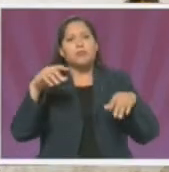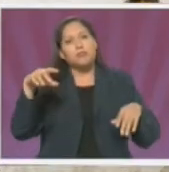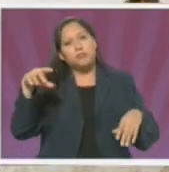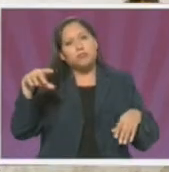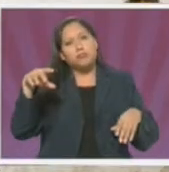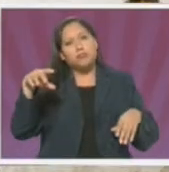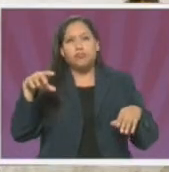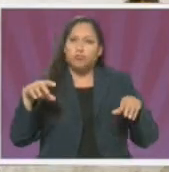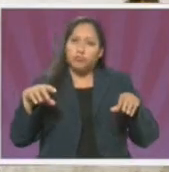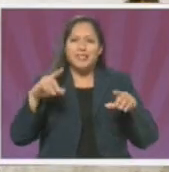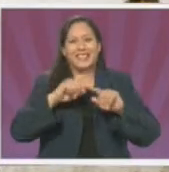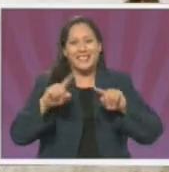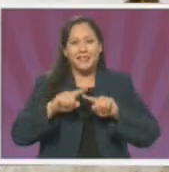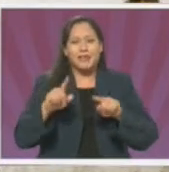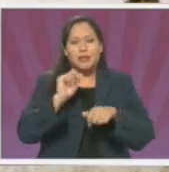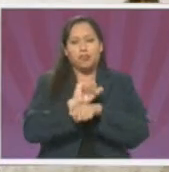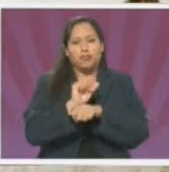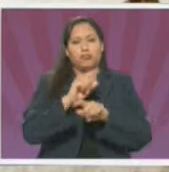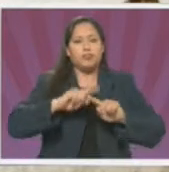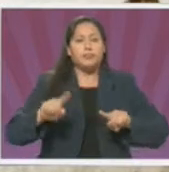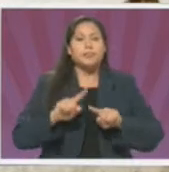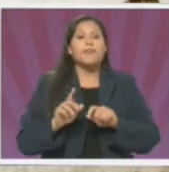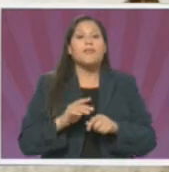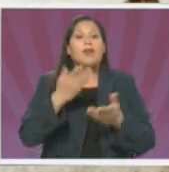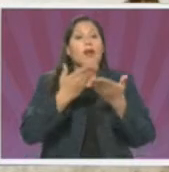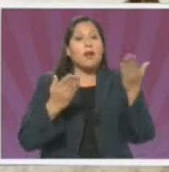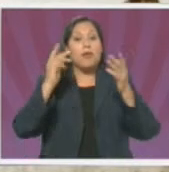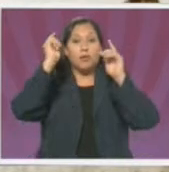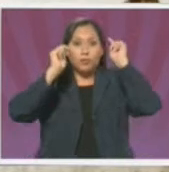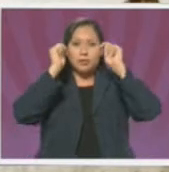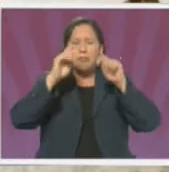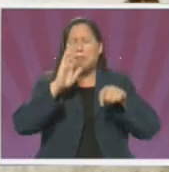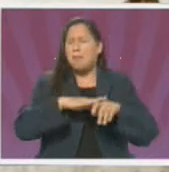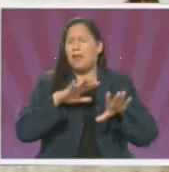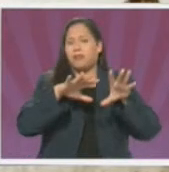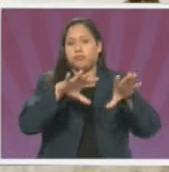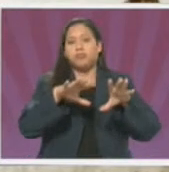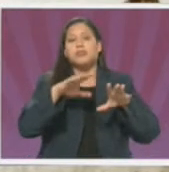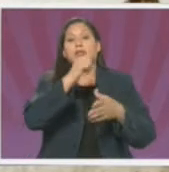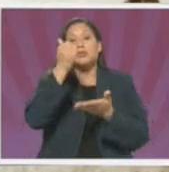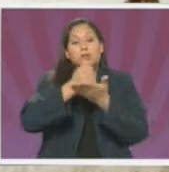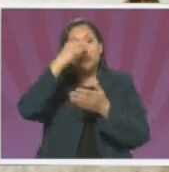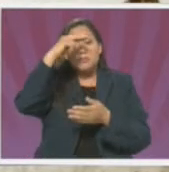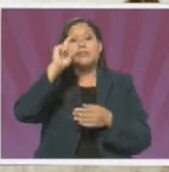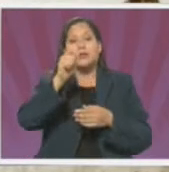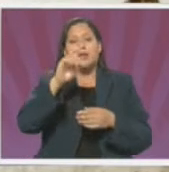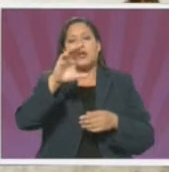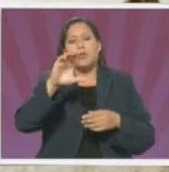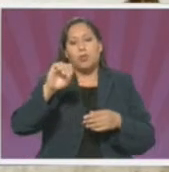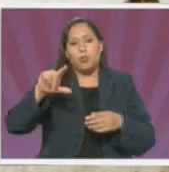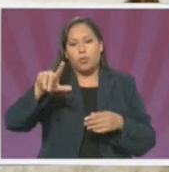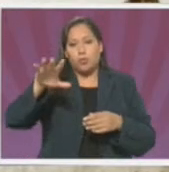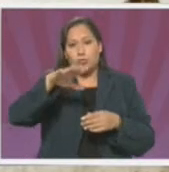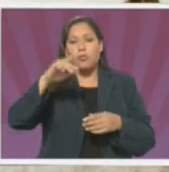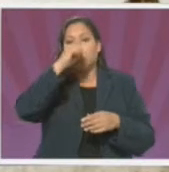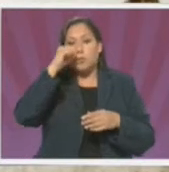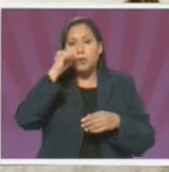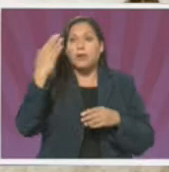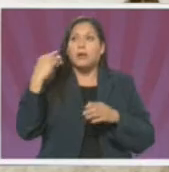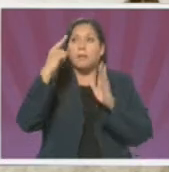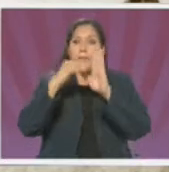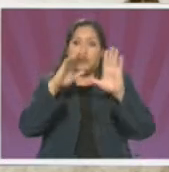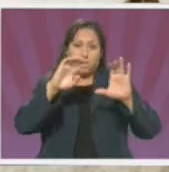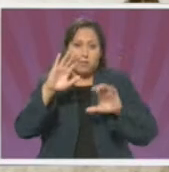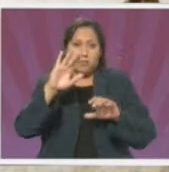con cera. Y bueno, ahora que hablas de turismo, una de las zonas turísticas por excelencia de la Ciudad de México está en la colonia Juárez desde la década de